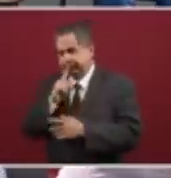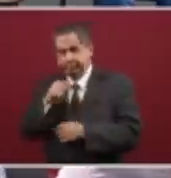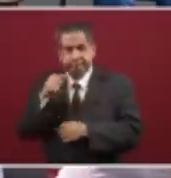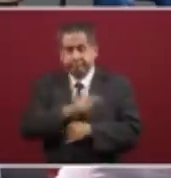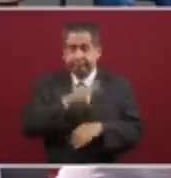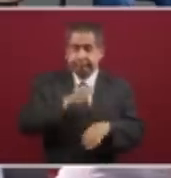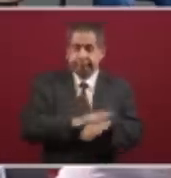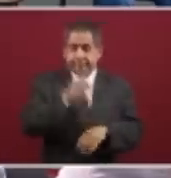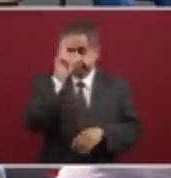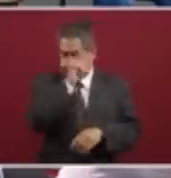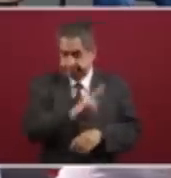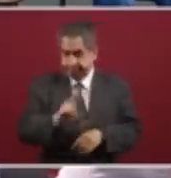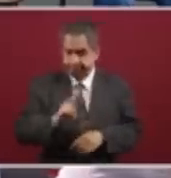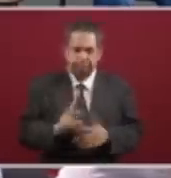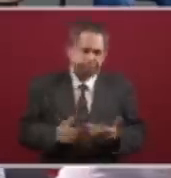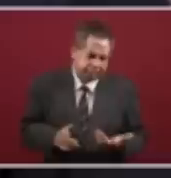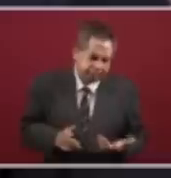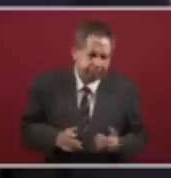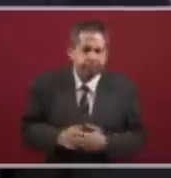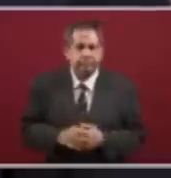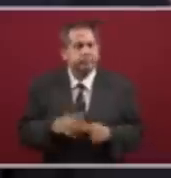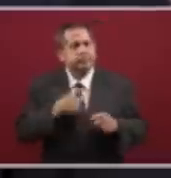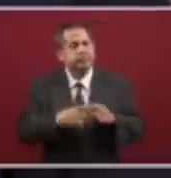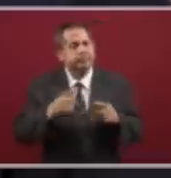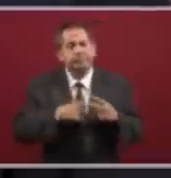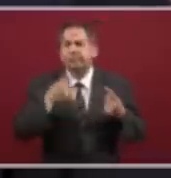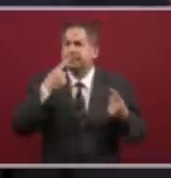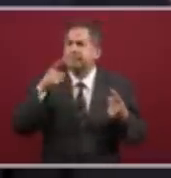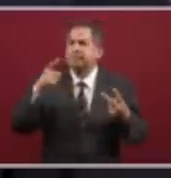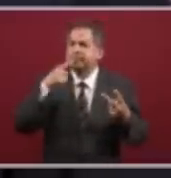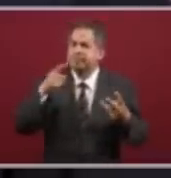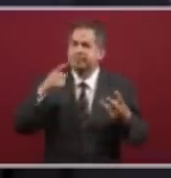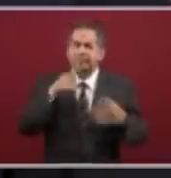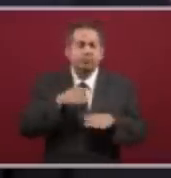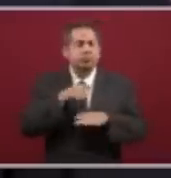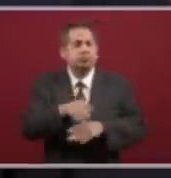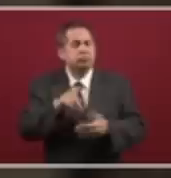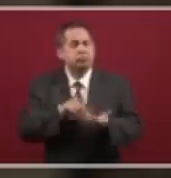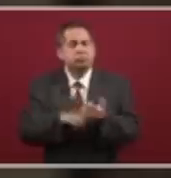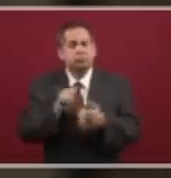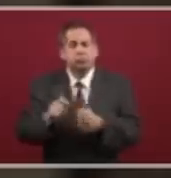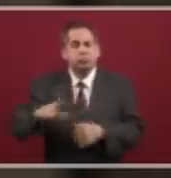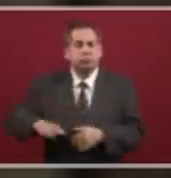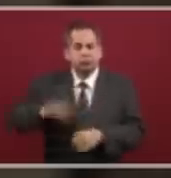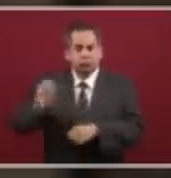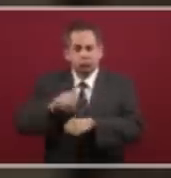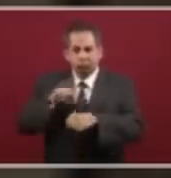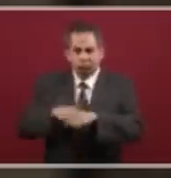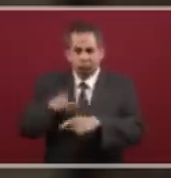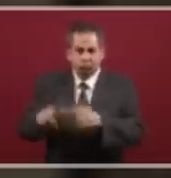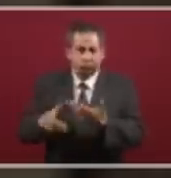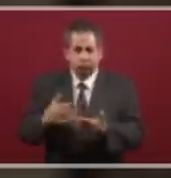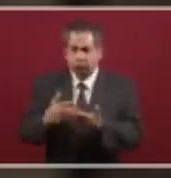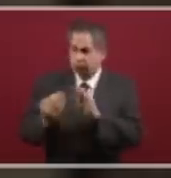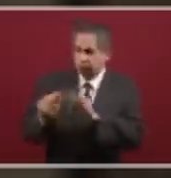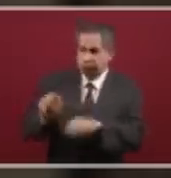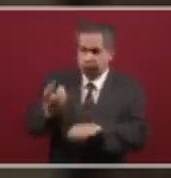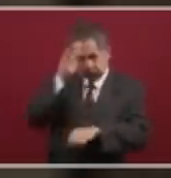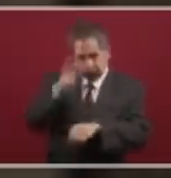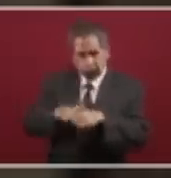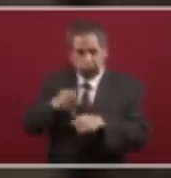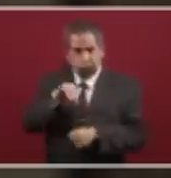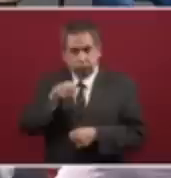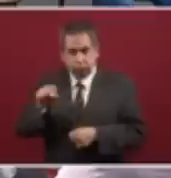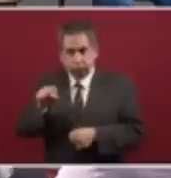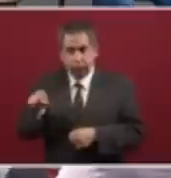el asunto es que son una serie de demandas que tienen que ver con instancias del gobierno federal aquí está el director de links